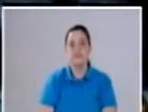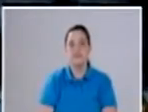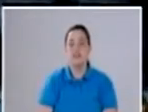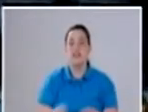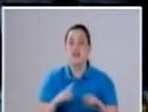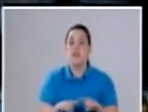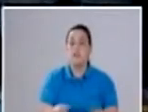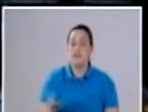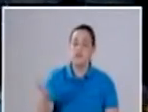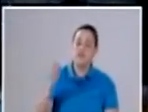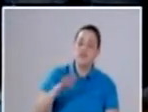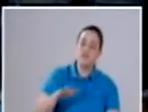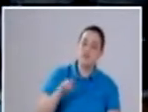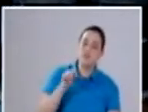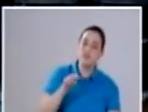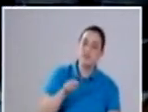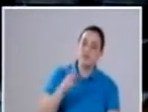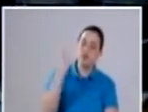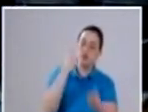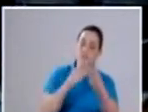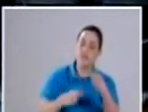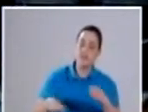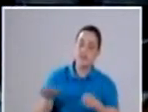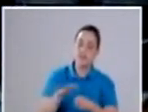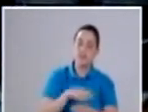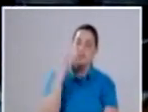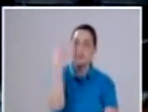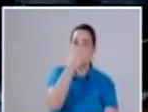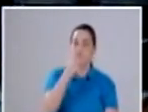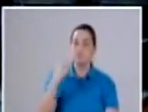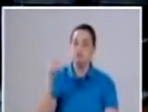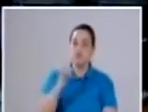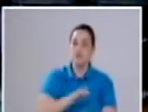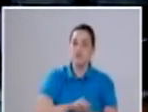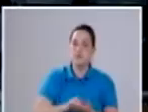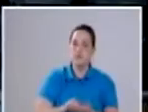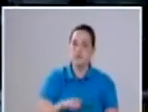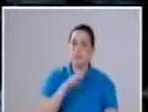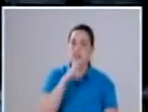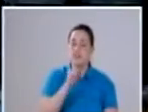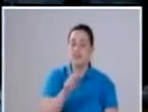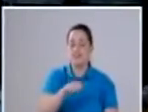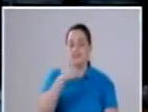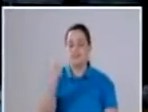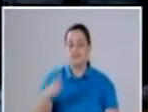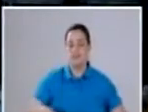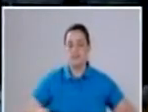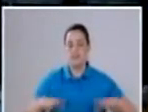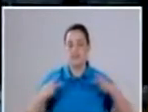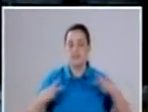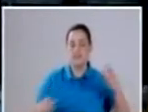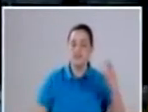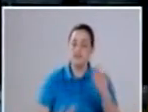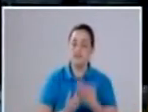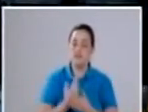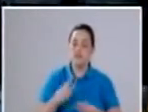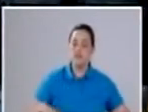Pero después de eso, viene la llenura del Espíritu Santo y es otra vida, es una vida nueva, otra